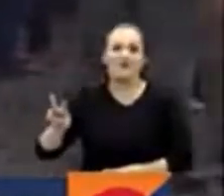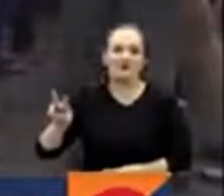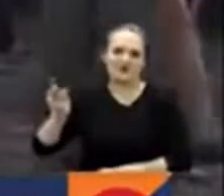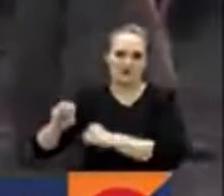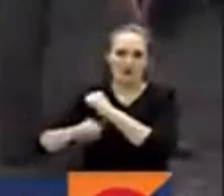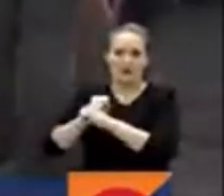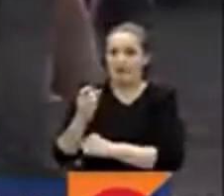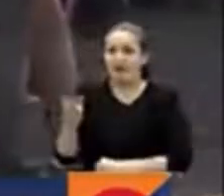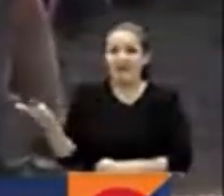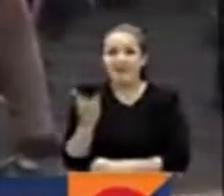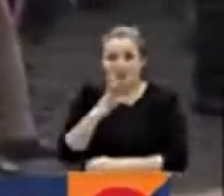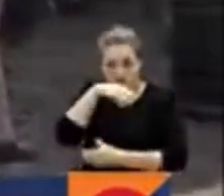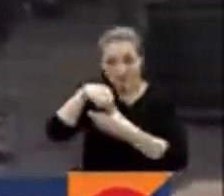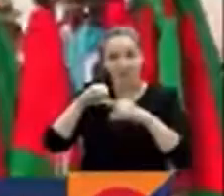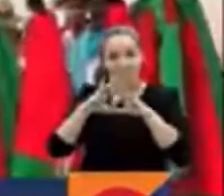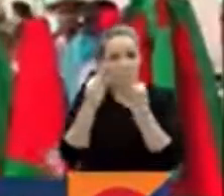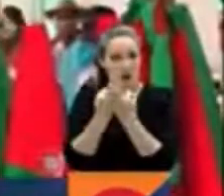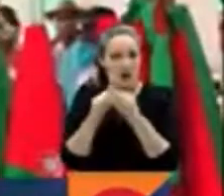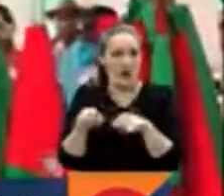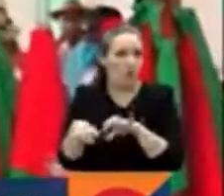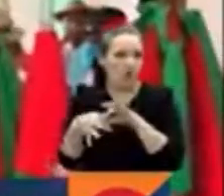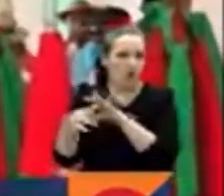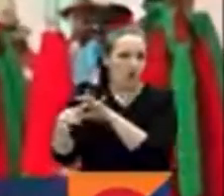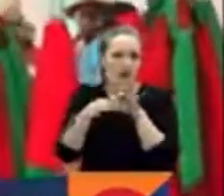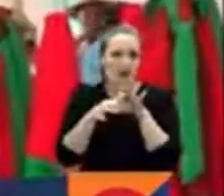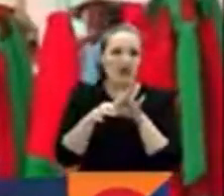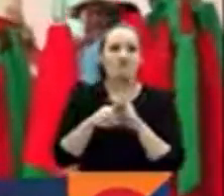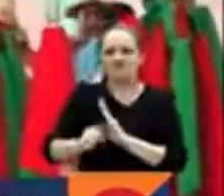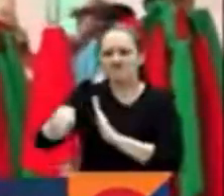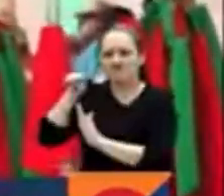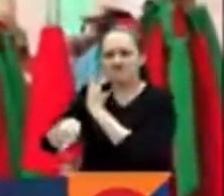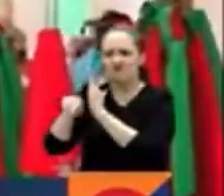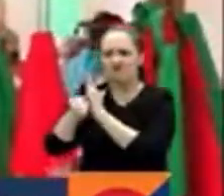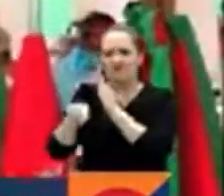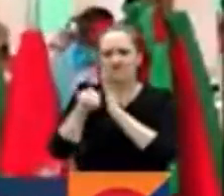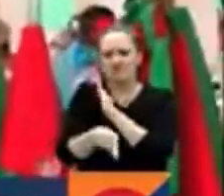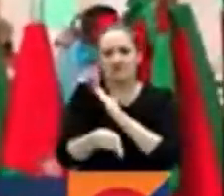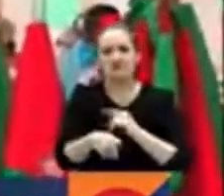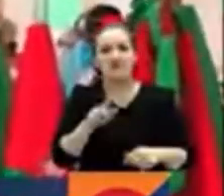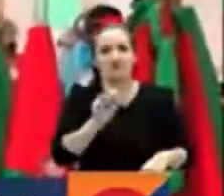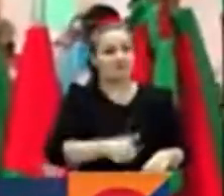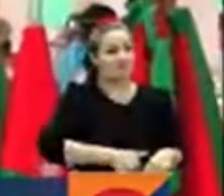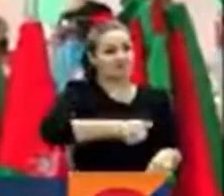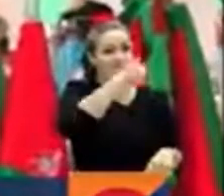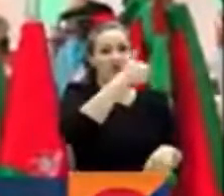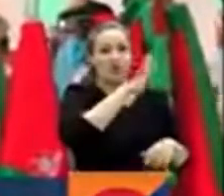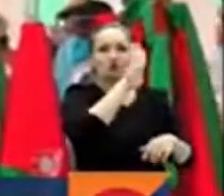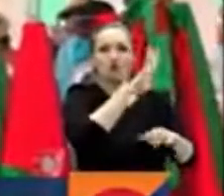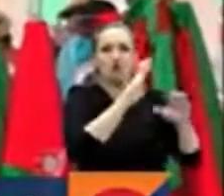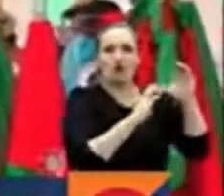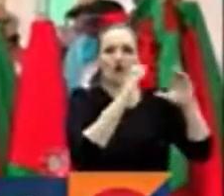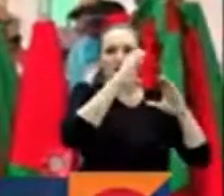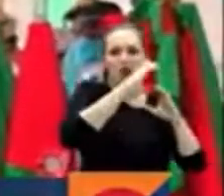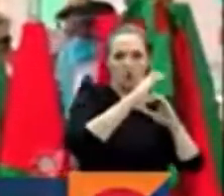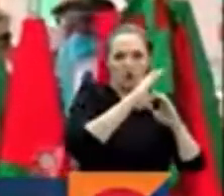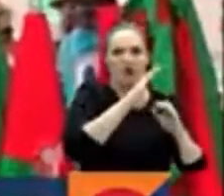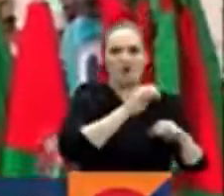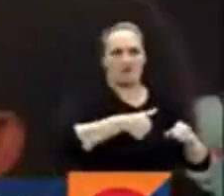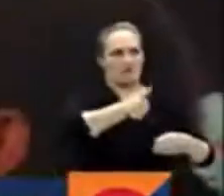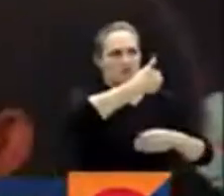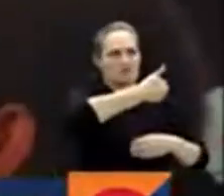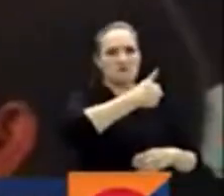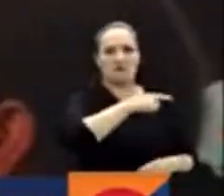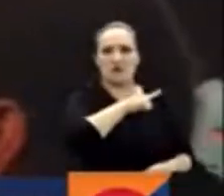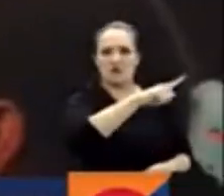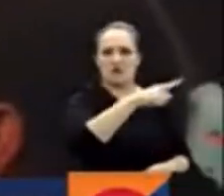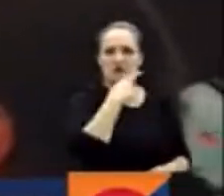misma familia. Mauricio Capas, defensor de derechos humanos y consejero del Consejo Regional Indígena del Cauca Creek, afirmó que los tres comuneros